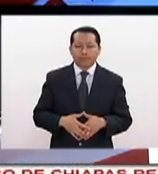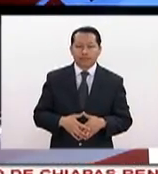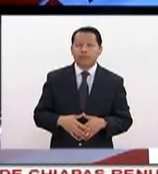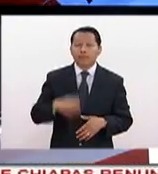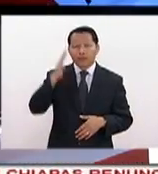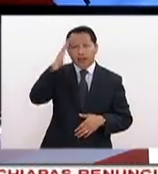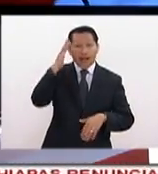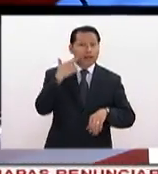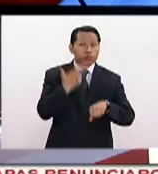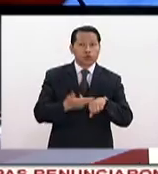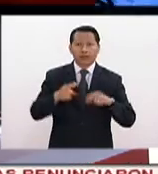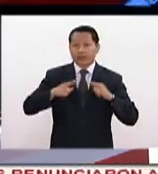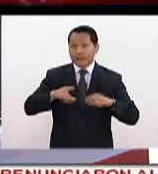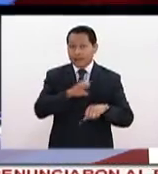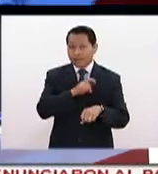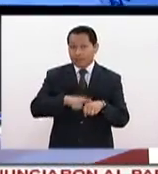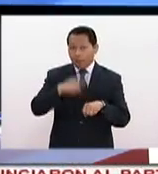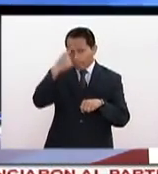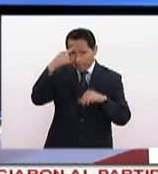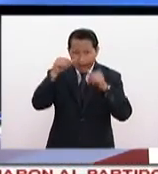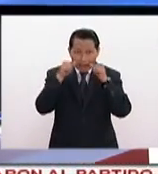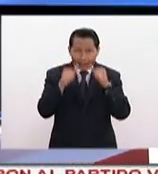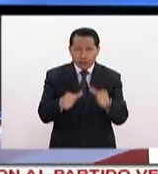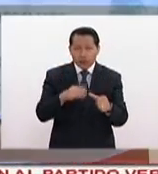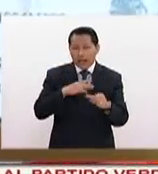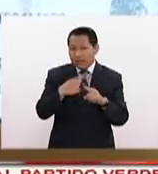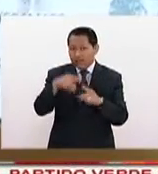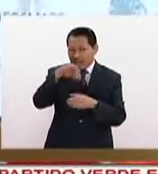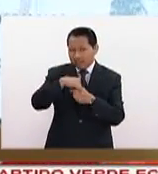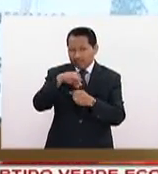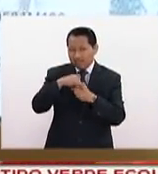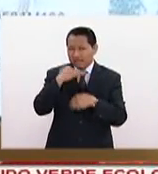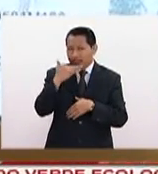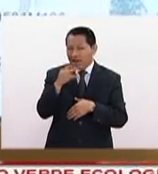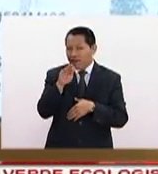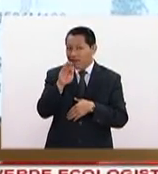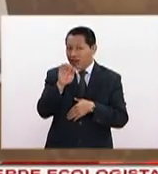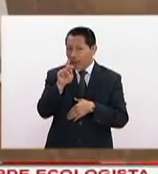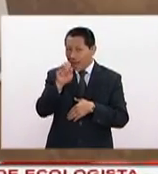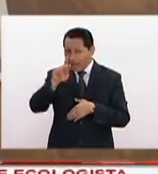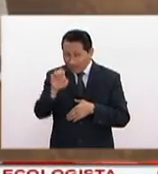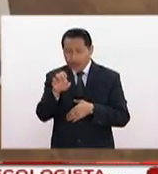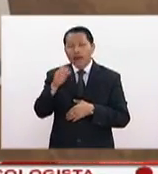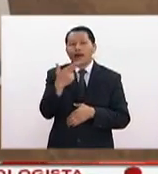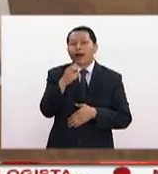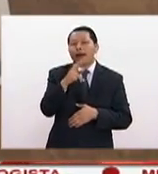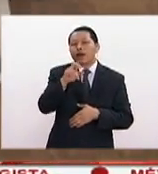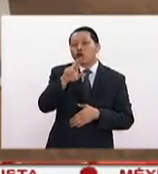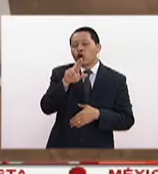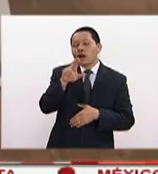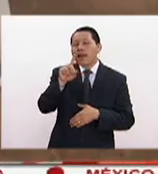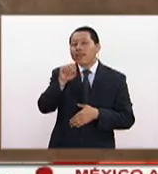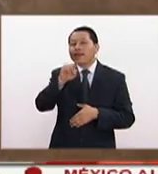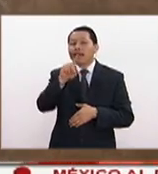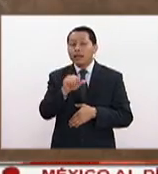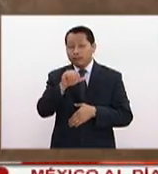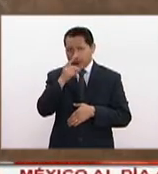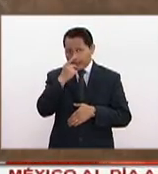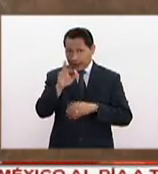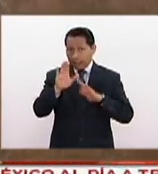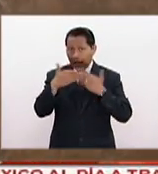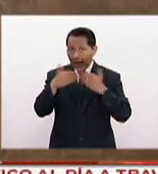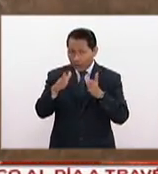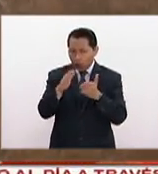Y el titular de la Fiscalía Especializada para la Atención de Delitos Electorales, la FEPADE, Héctor Díaz Santana, informó que ya se abrió una